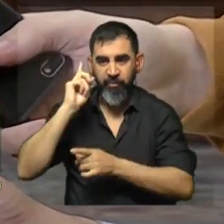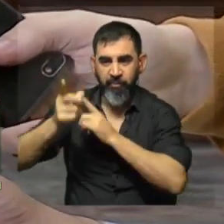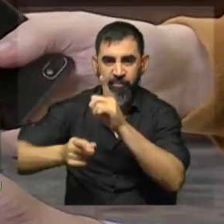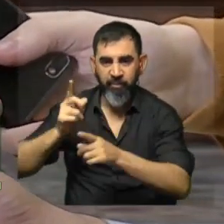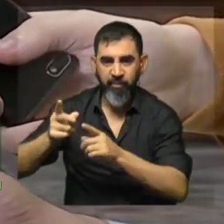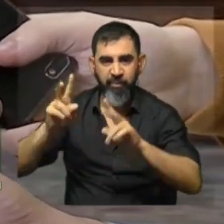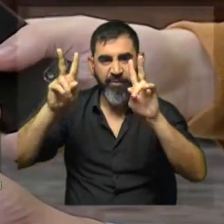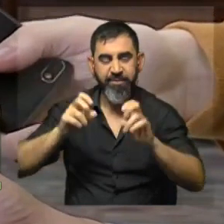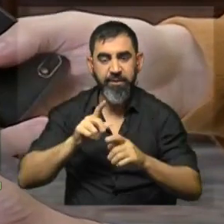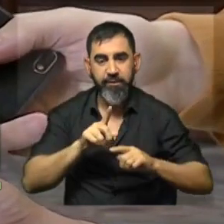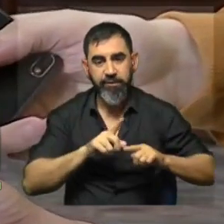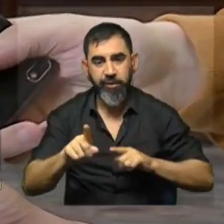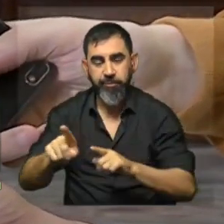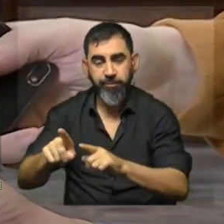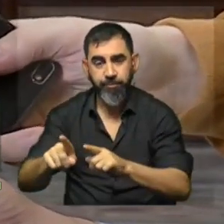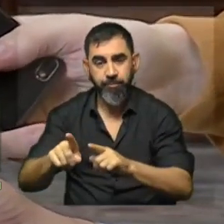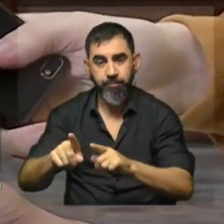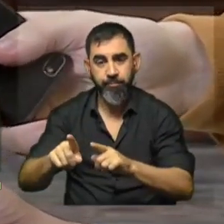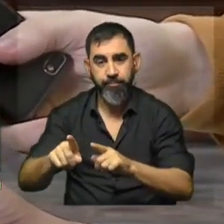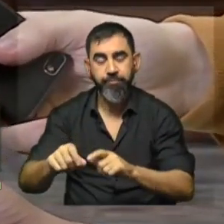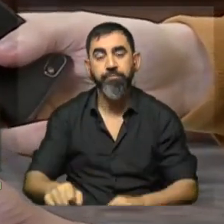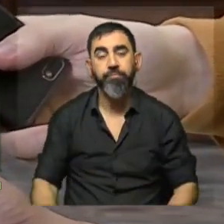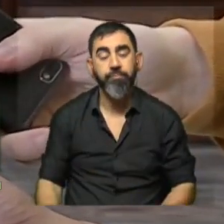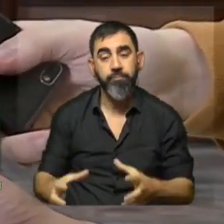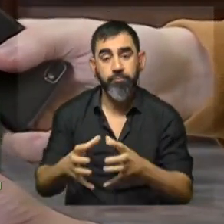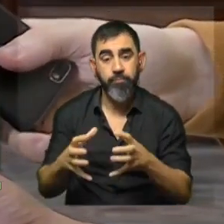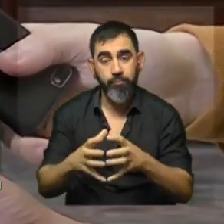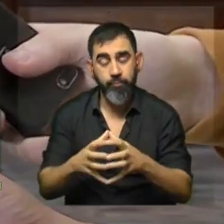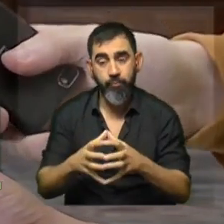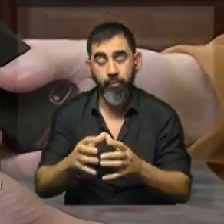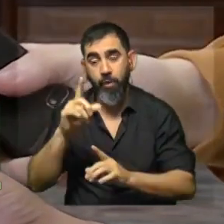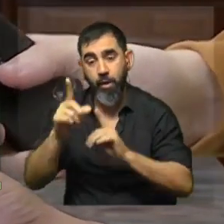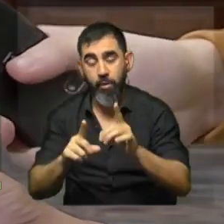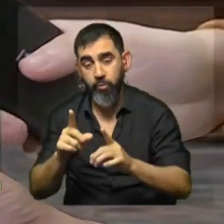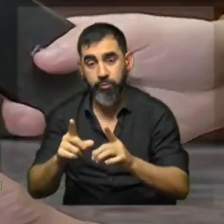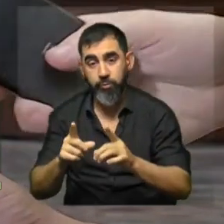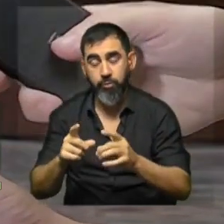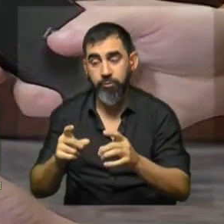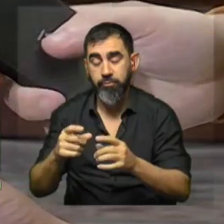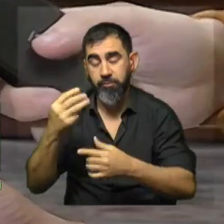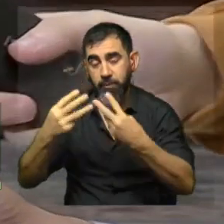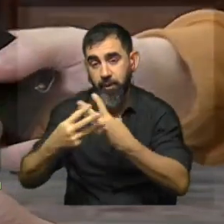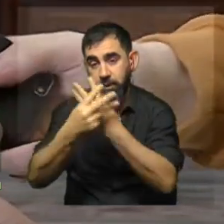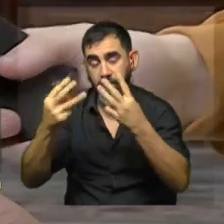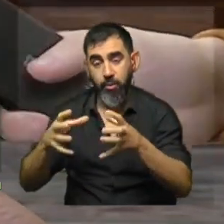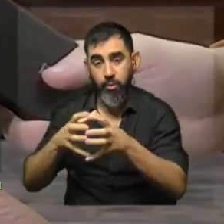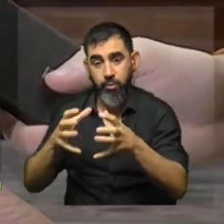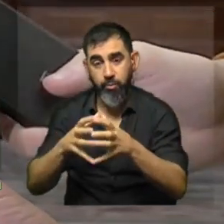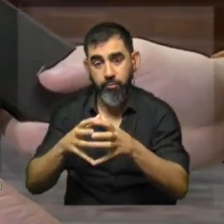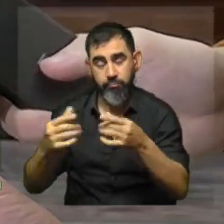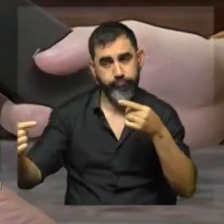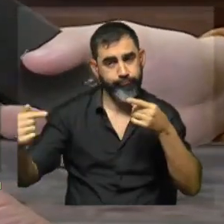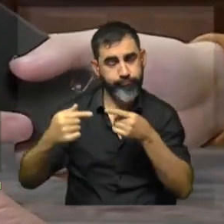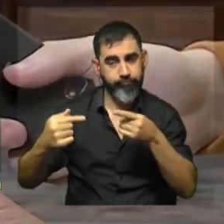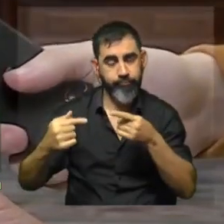con respecto al seguimiento de grupos, de sectores, de colectivos. O sea, es bastante